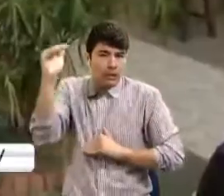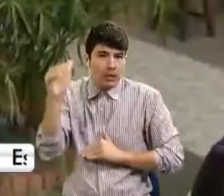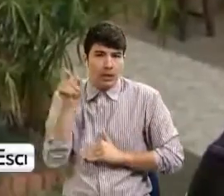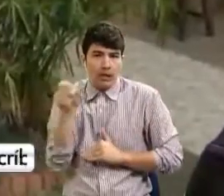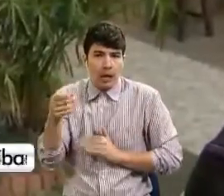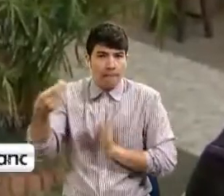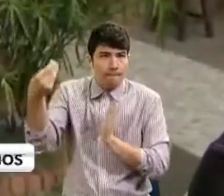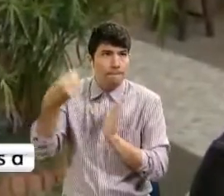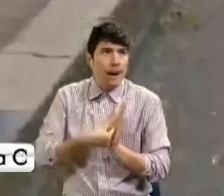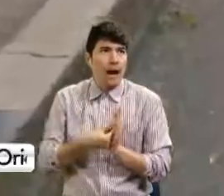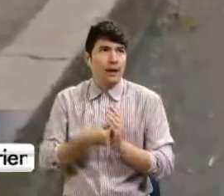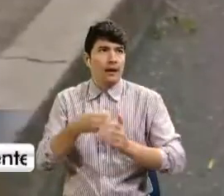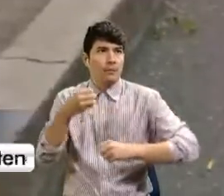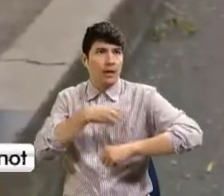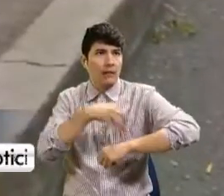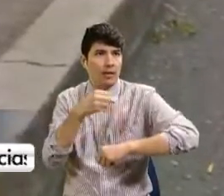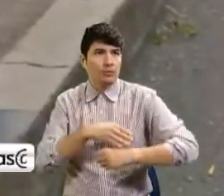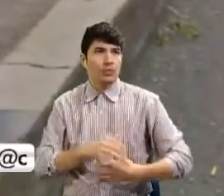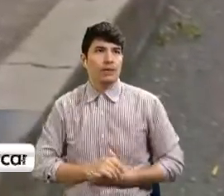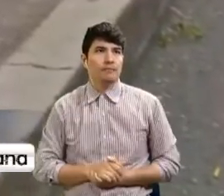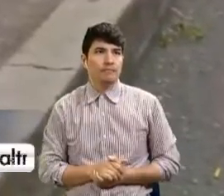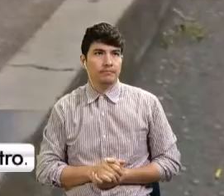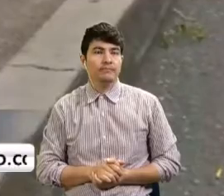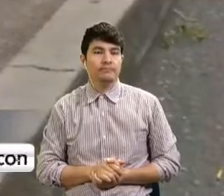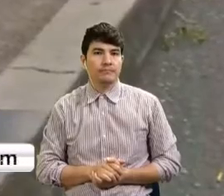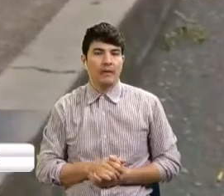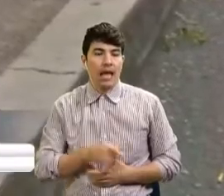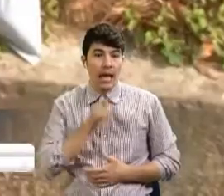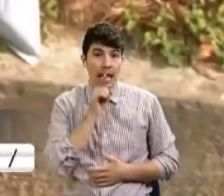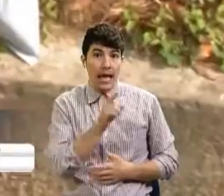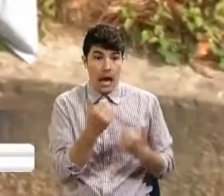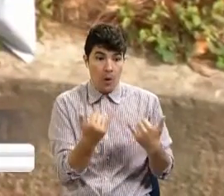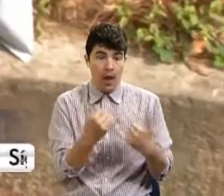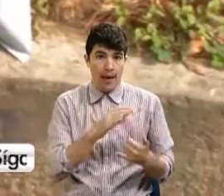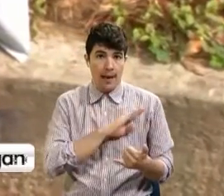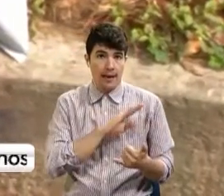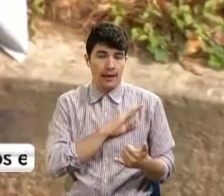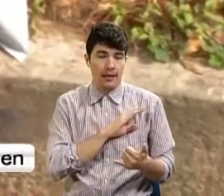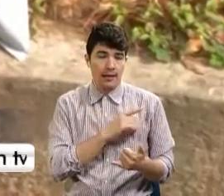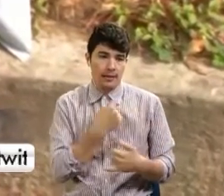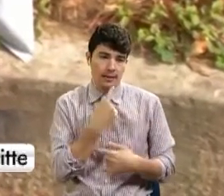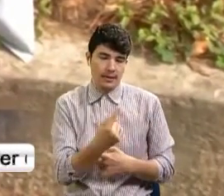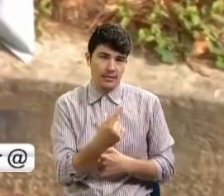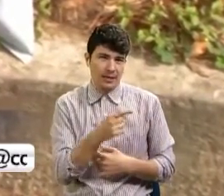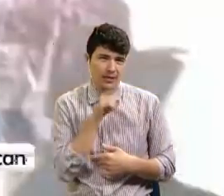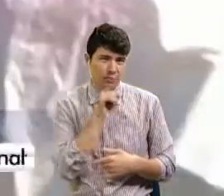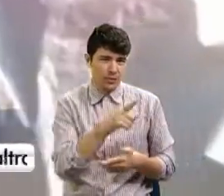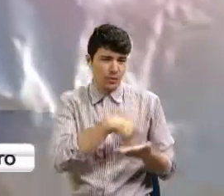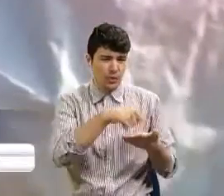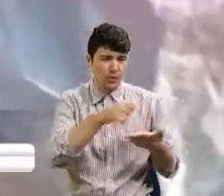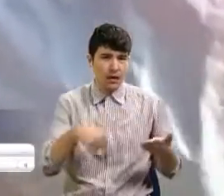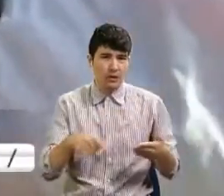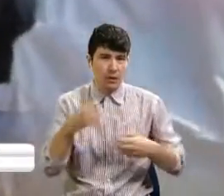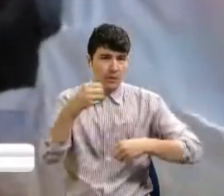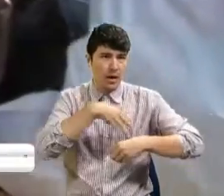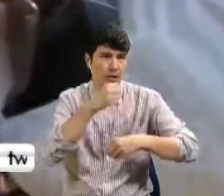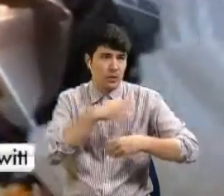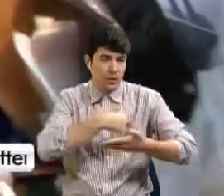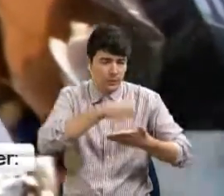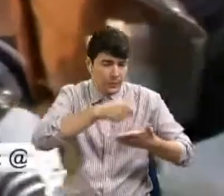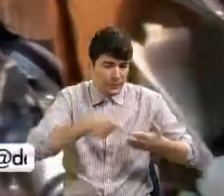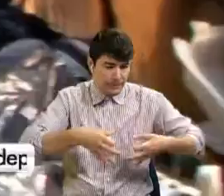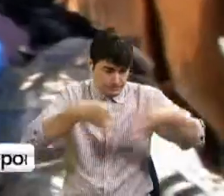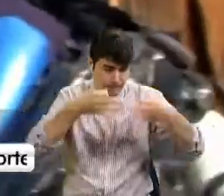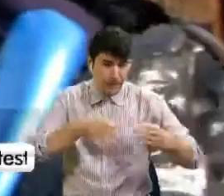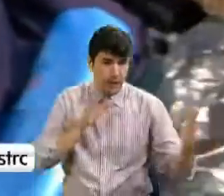que nos pague por la basura el alcalde rudolph hernández por el momento descartó que este contrato de basuras se firmara